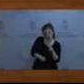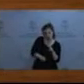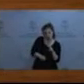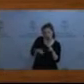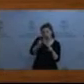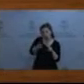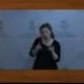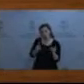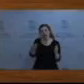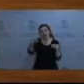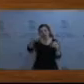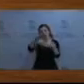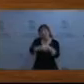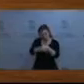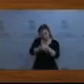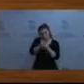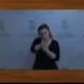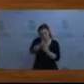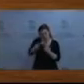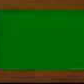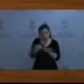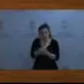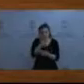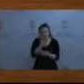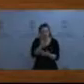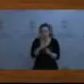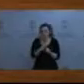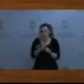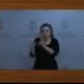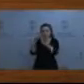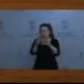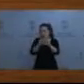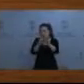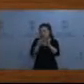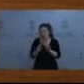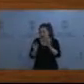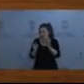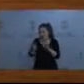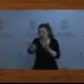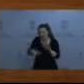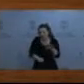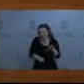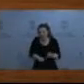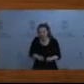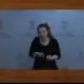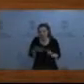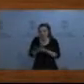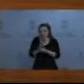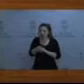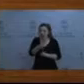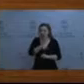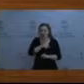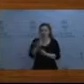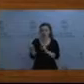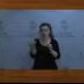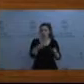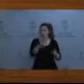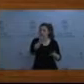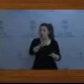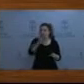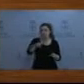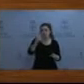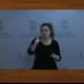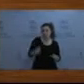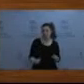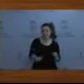personas que por la vía del asilo o de la protección internacional llegan a nuestro país. Las mismas personas. Con lo